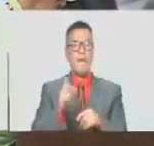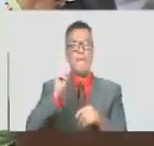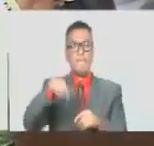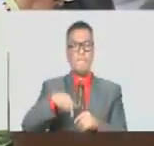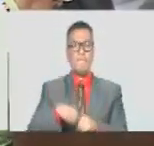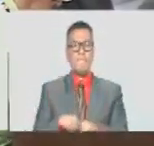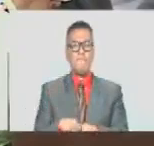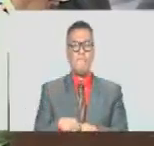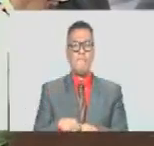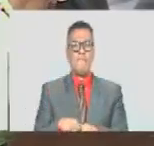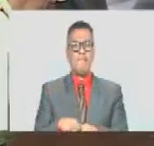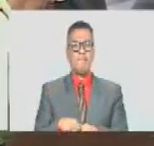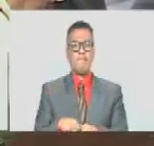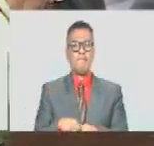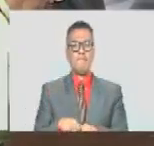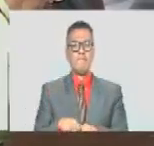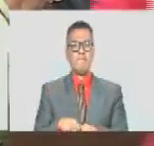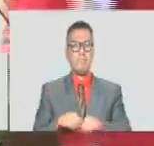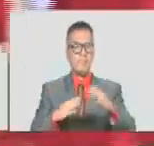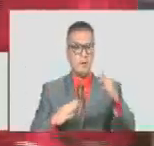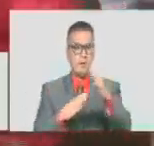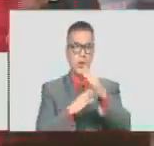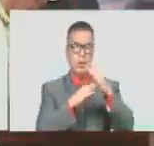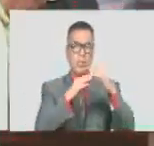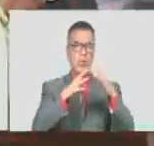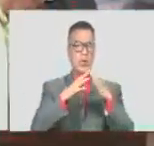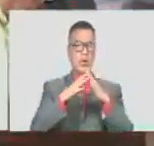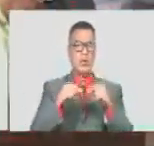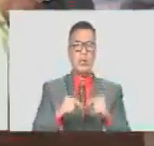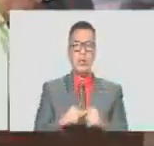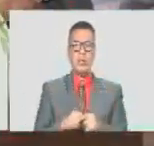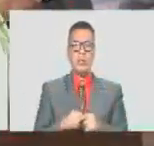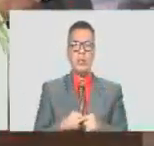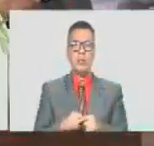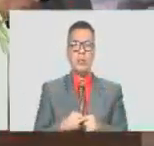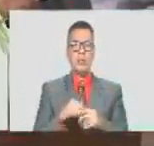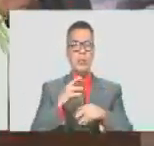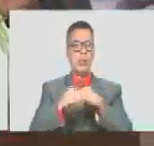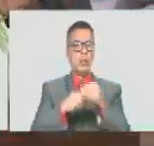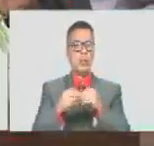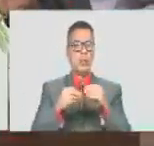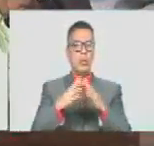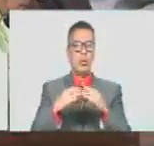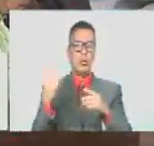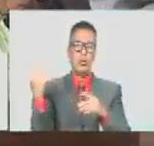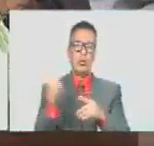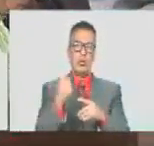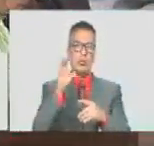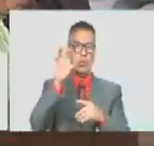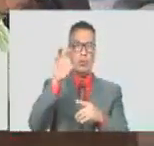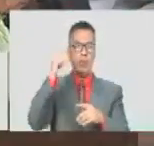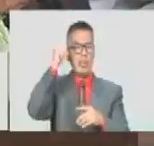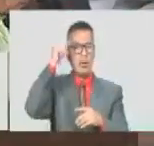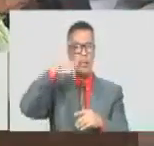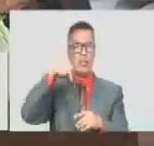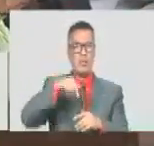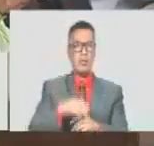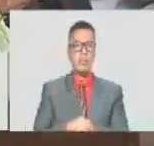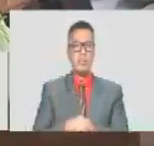también el bloqueo, todas las aberraciones contra la patria, y hoy se